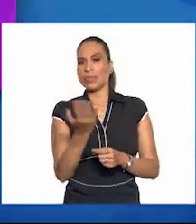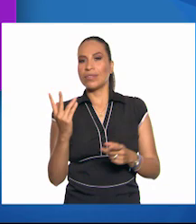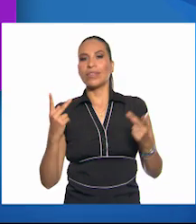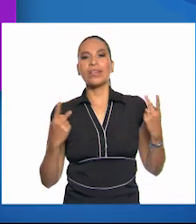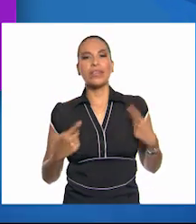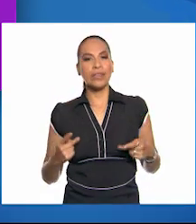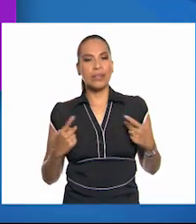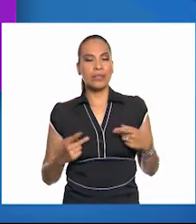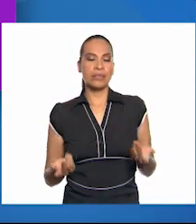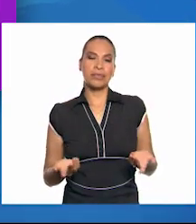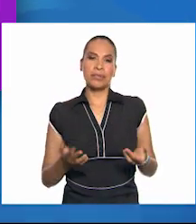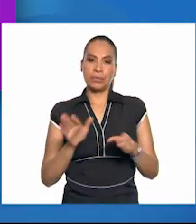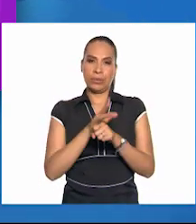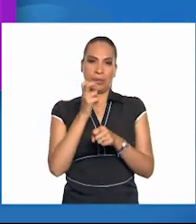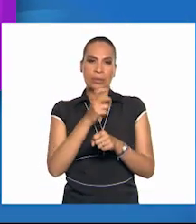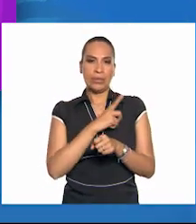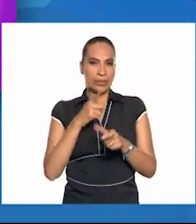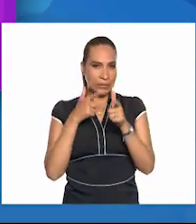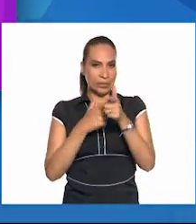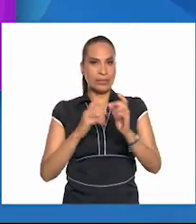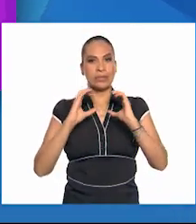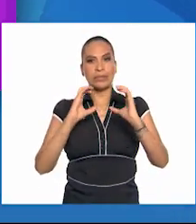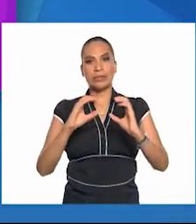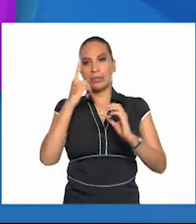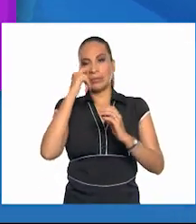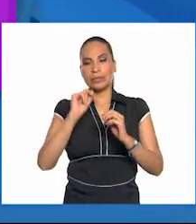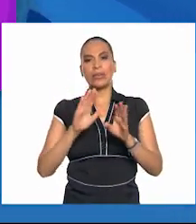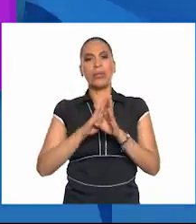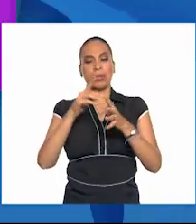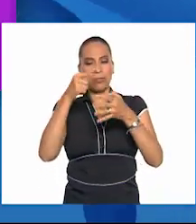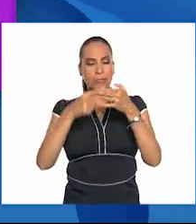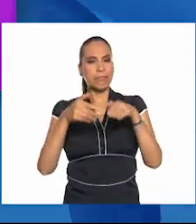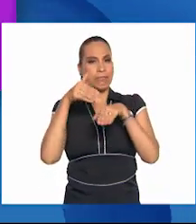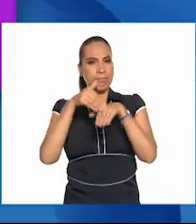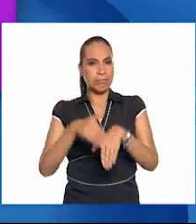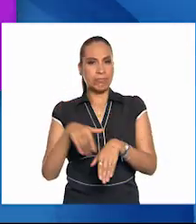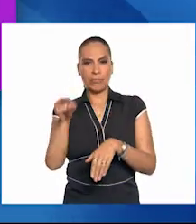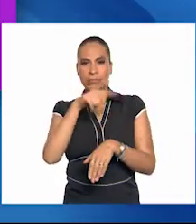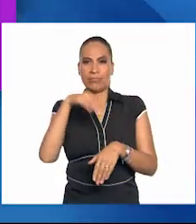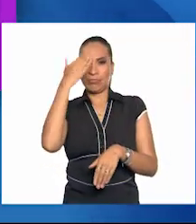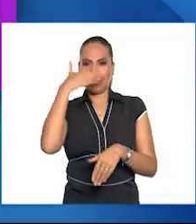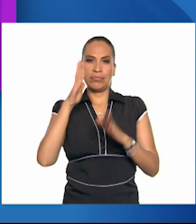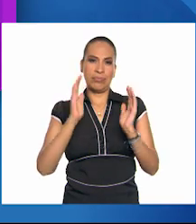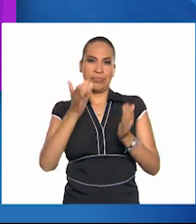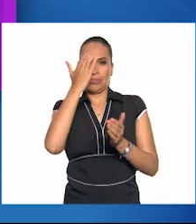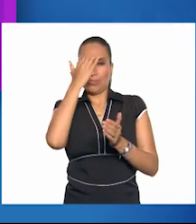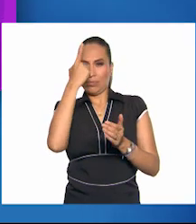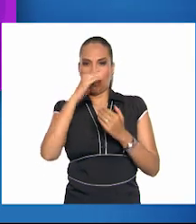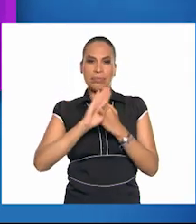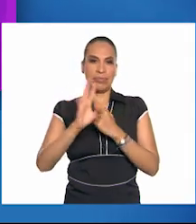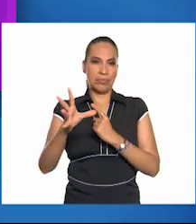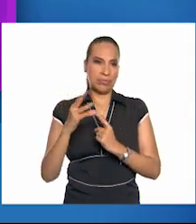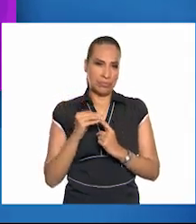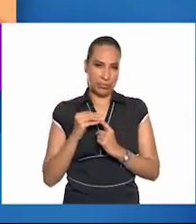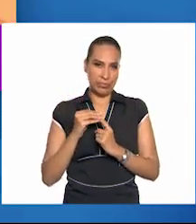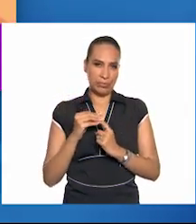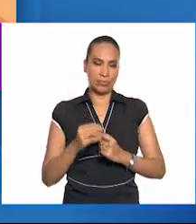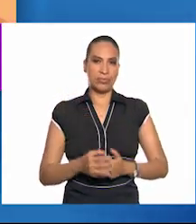las personas. Por eso hay que continuar cuidándonos siguiendo las buenas prácticas que ya todos conocemos para evitar